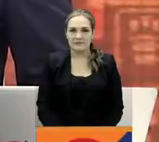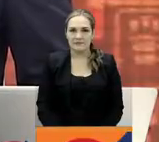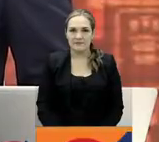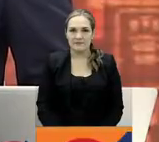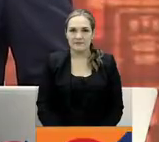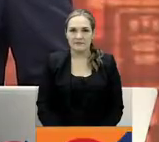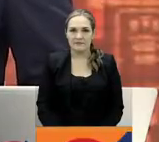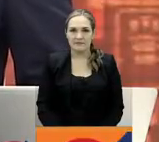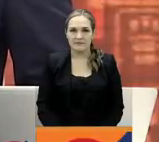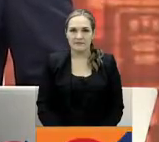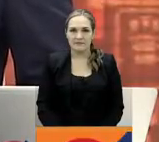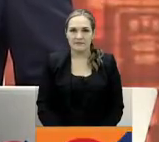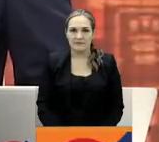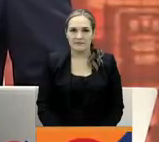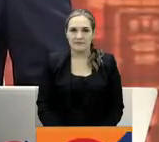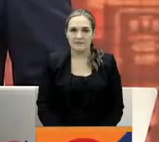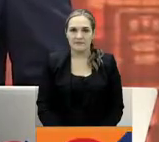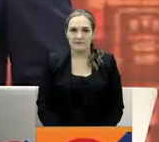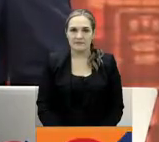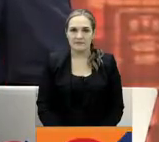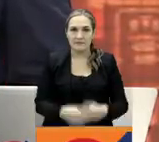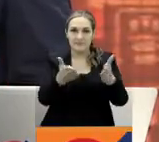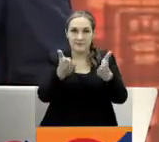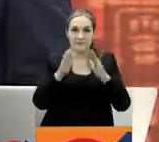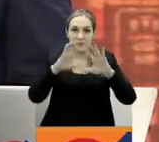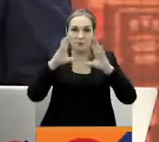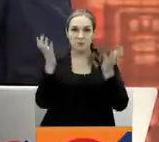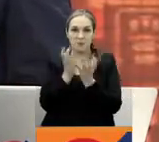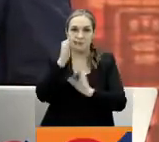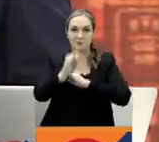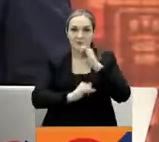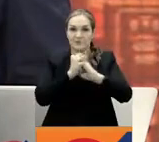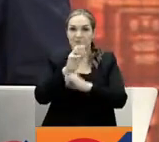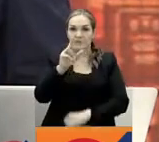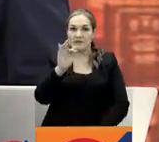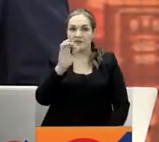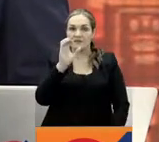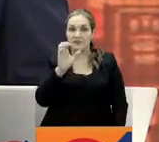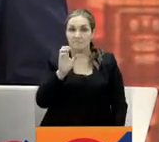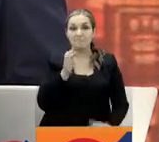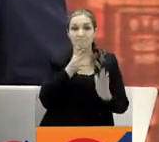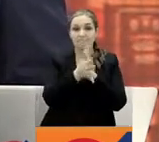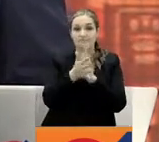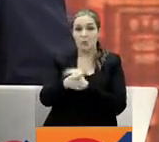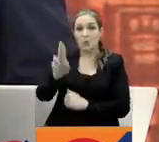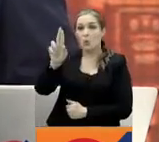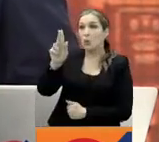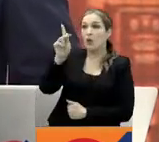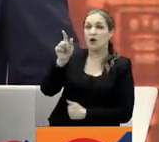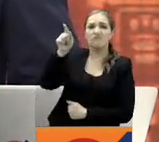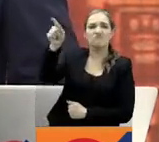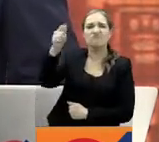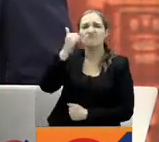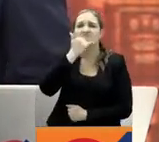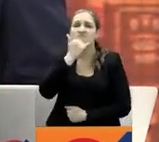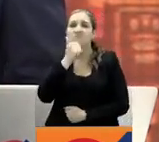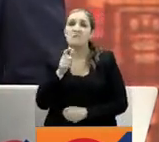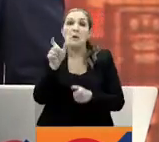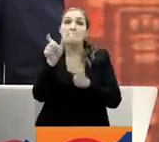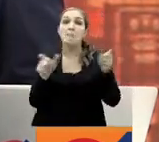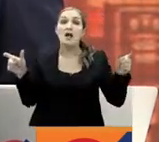Bienvenidos a la información del mundo en RTVC Noticias. Iniciamos en Reino Unido, donde la escasez de fuerza laboral para el transporte de mercancía ha detonado